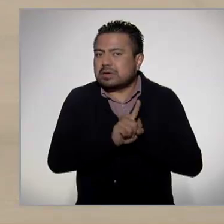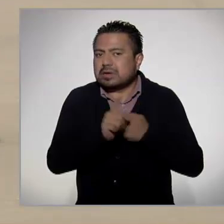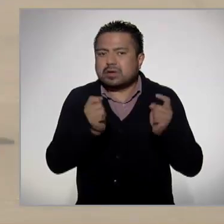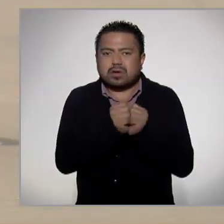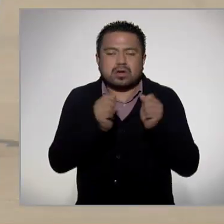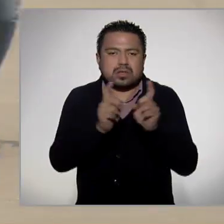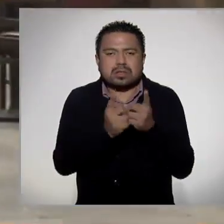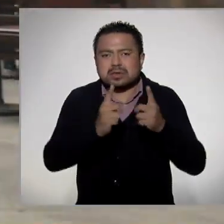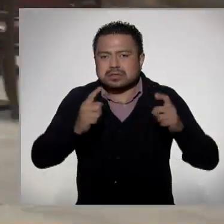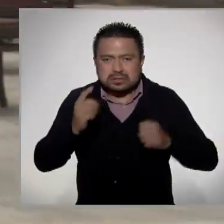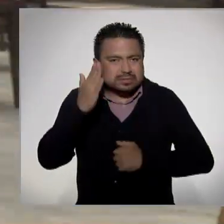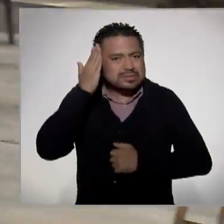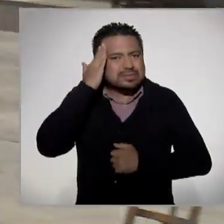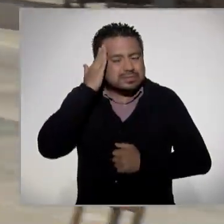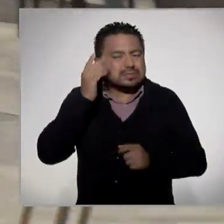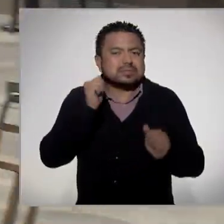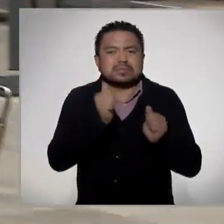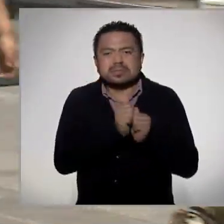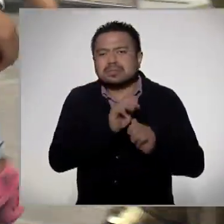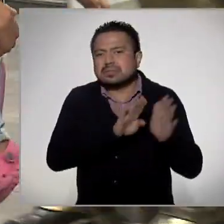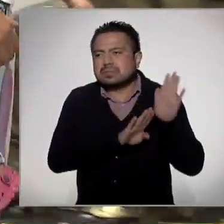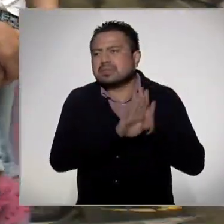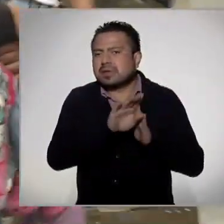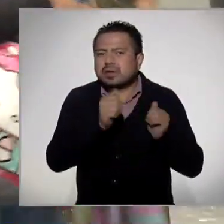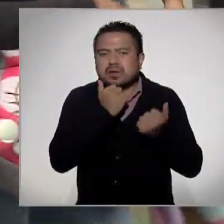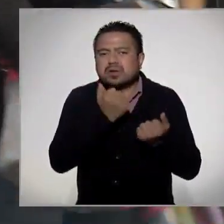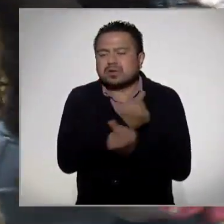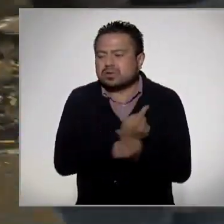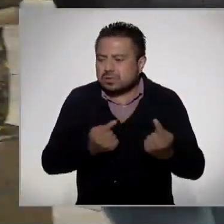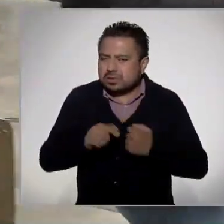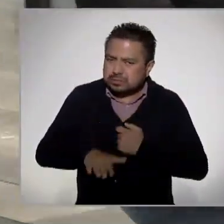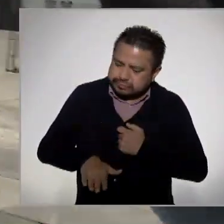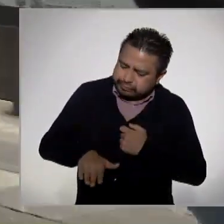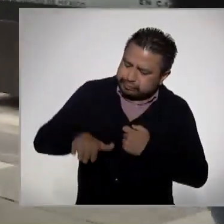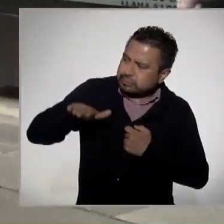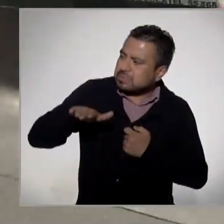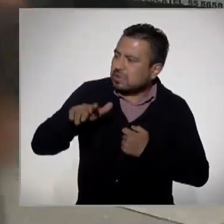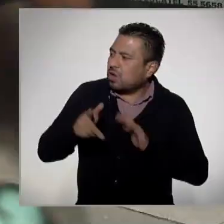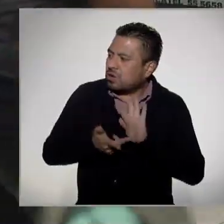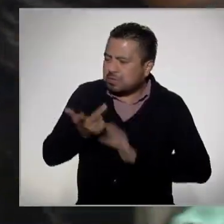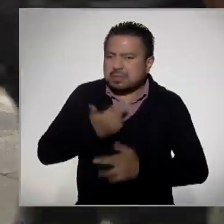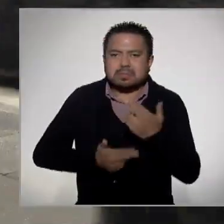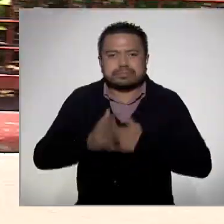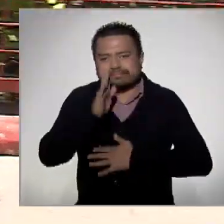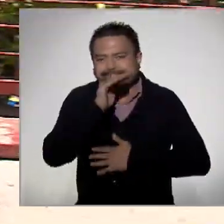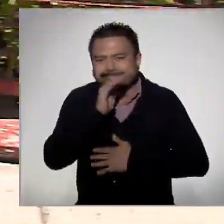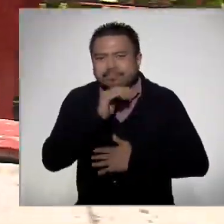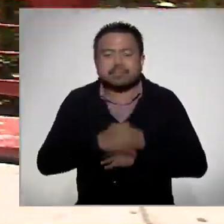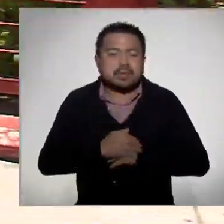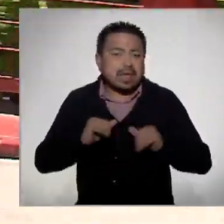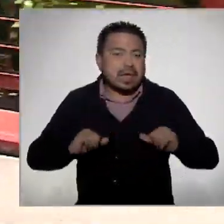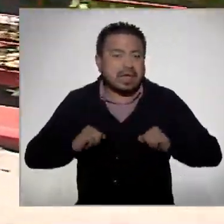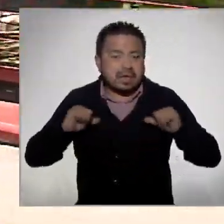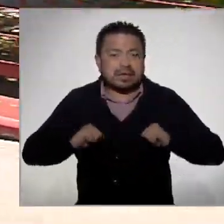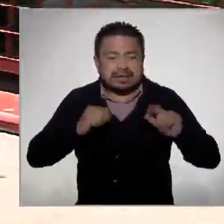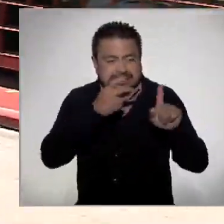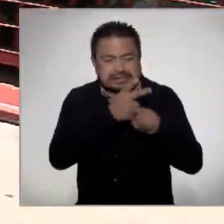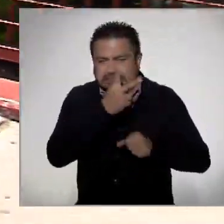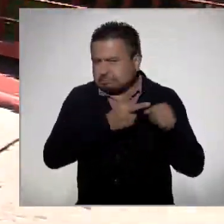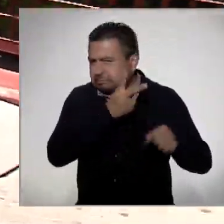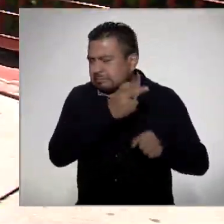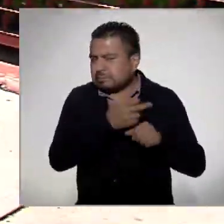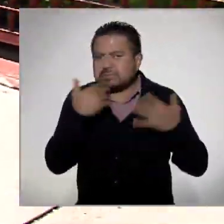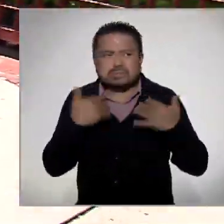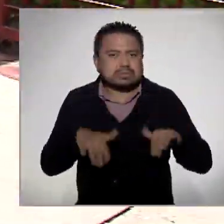desarrollo mental y el crecimiento de los niños serían irreversibles la adolescencia que es el segundo